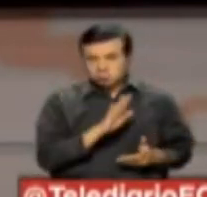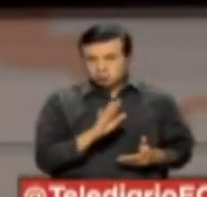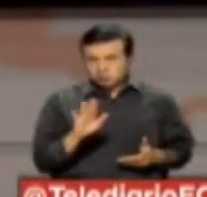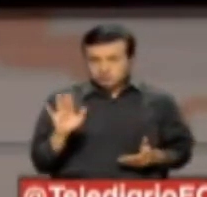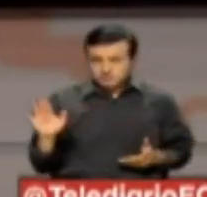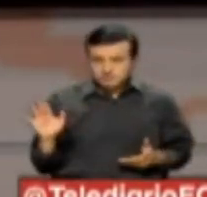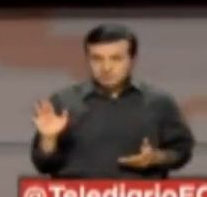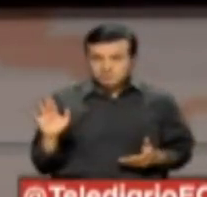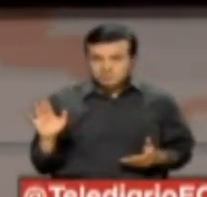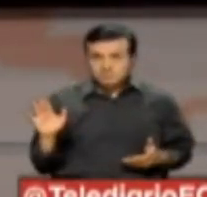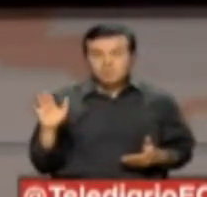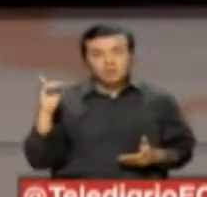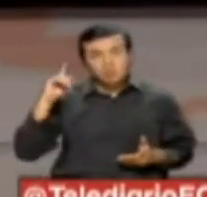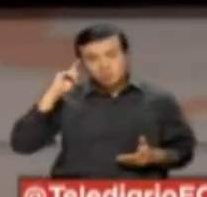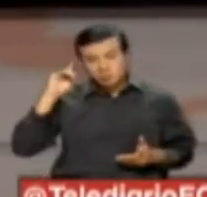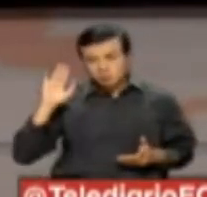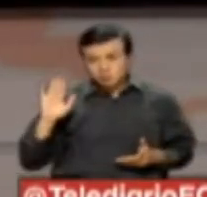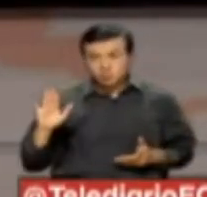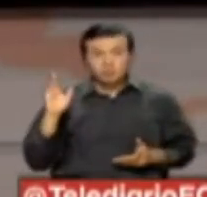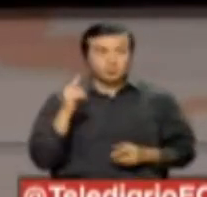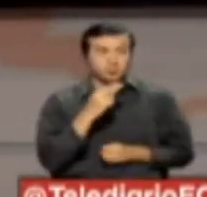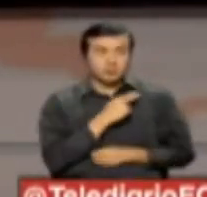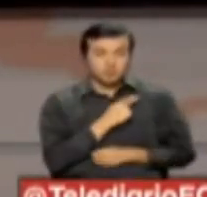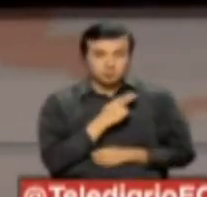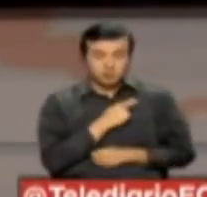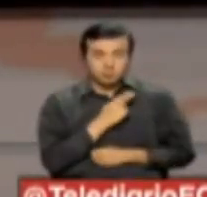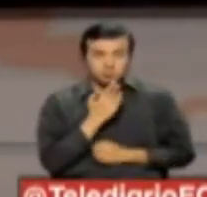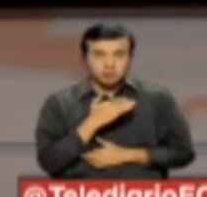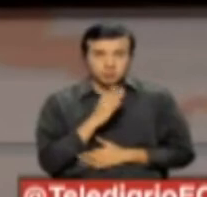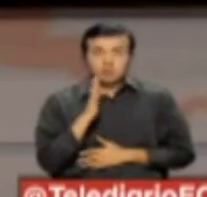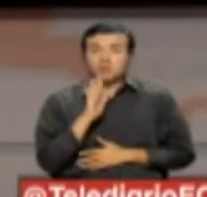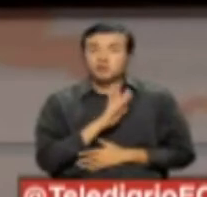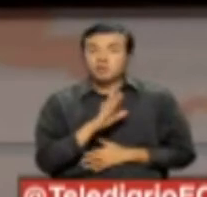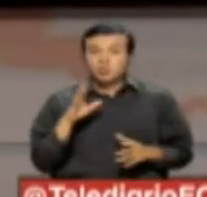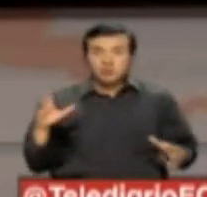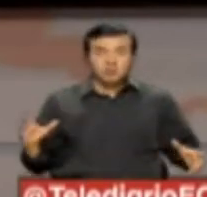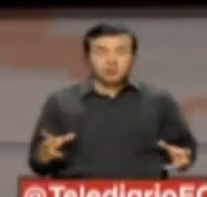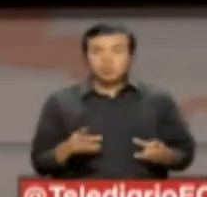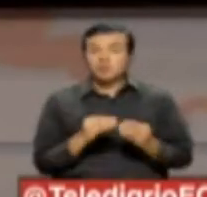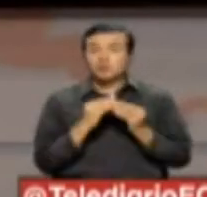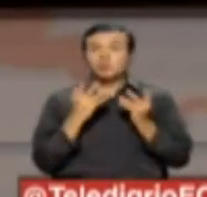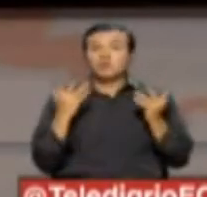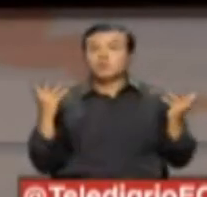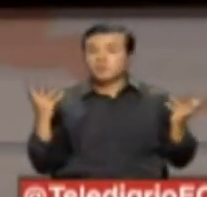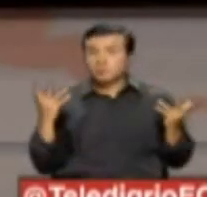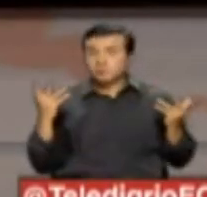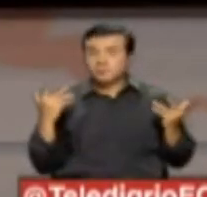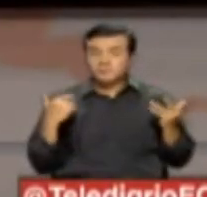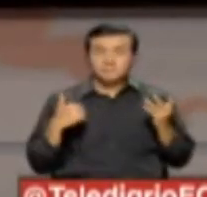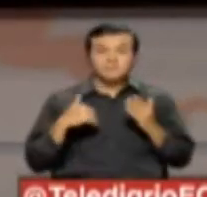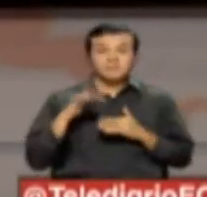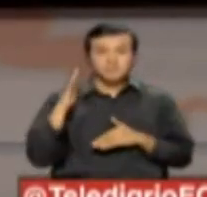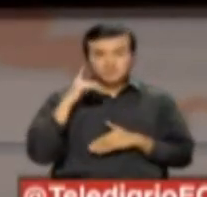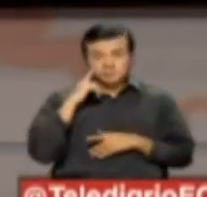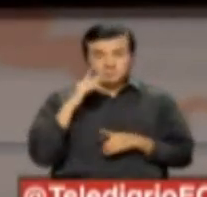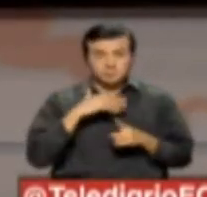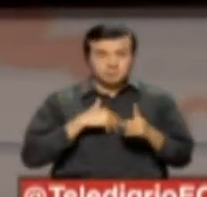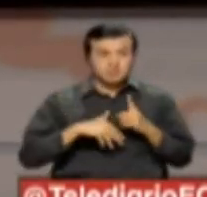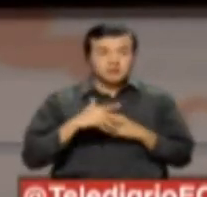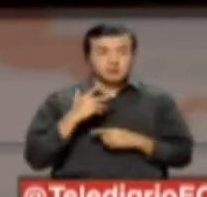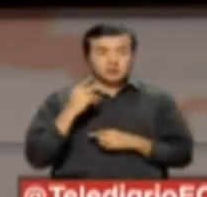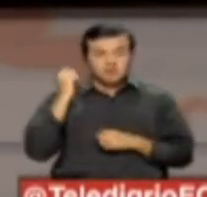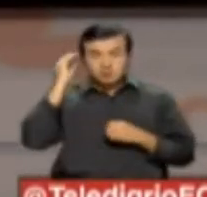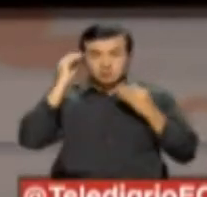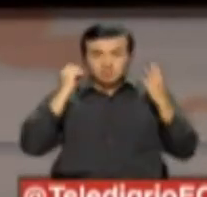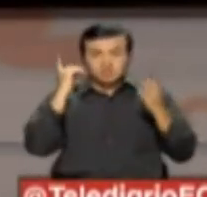necesario que el gobierno la academia y también el sector privado se involucren teniendo una en torno a innovación que